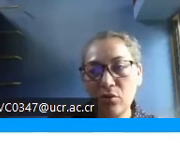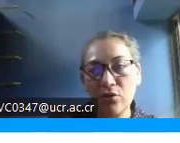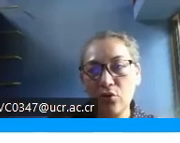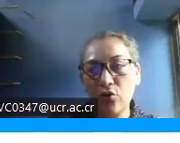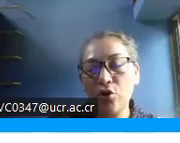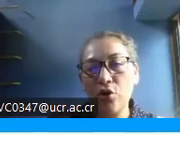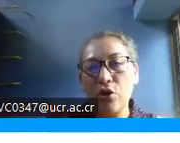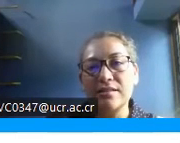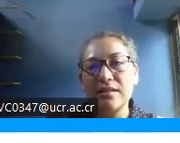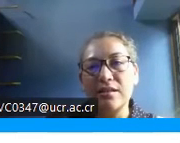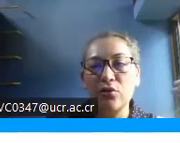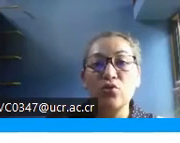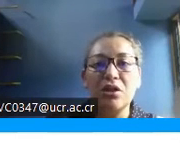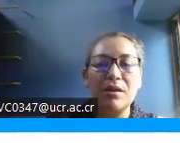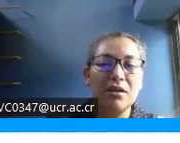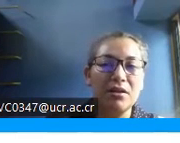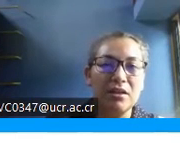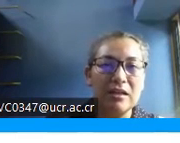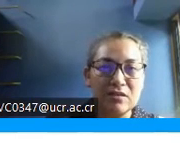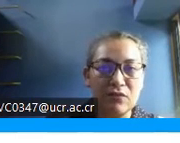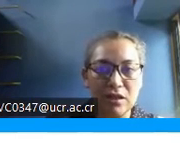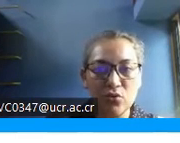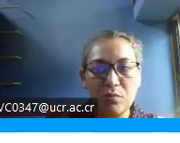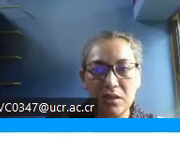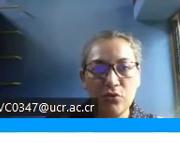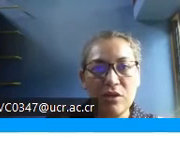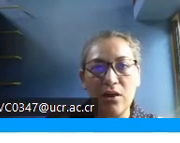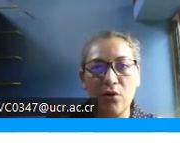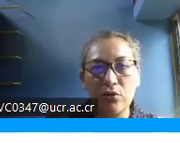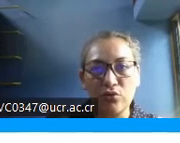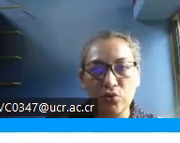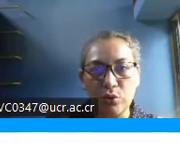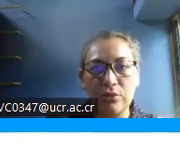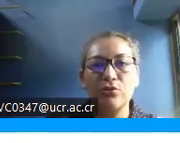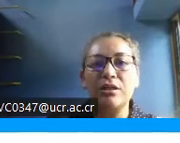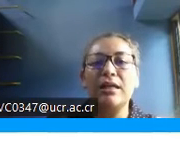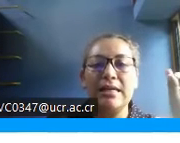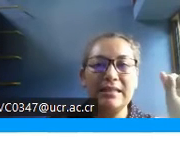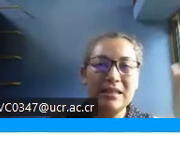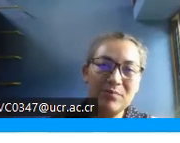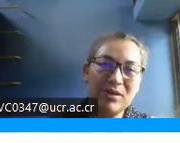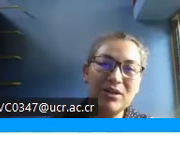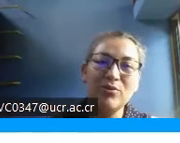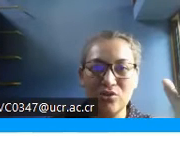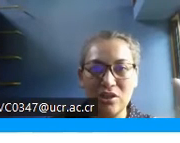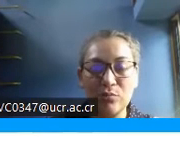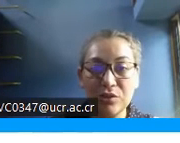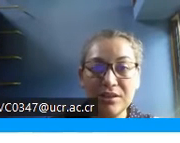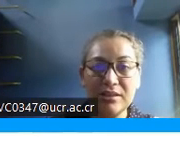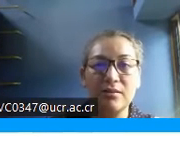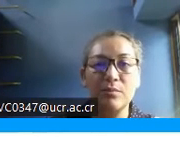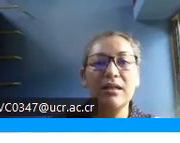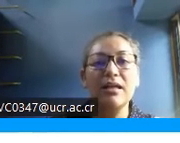genérica, pero que no significa que ustedes vayan a tener que clasificar sus videos a la hora de construirlos. Sin embargo, esto sí es